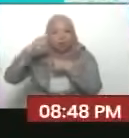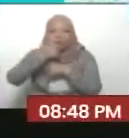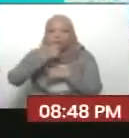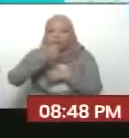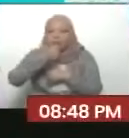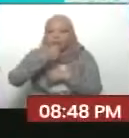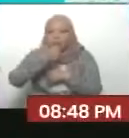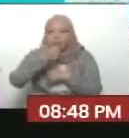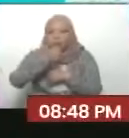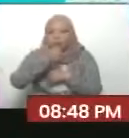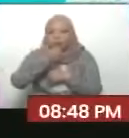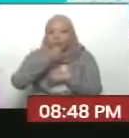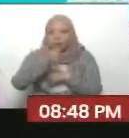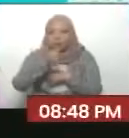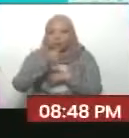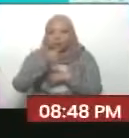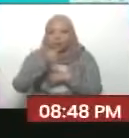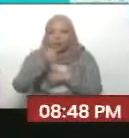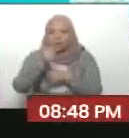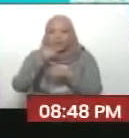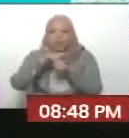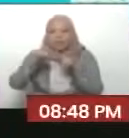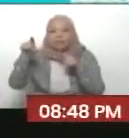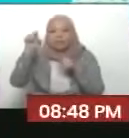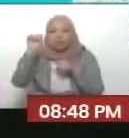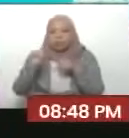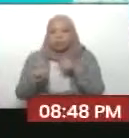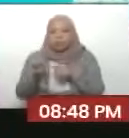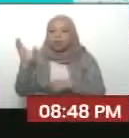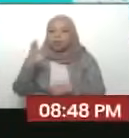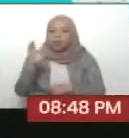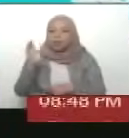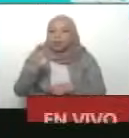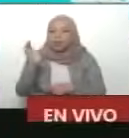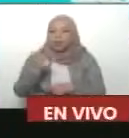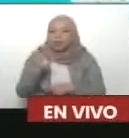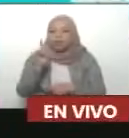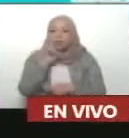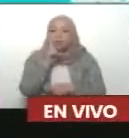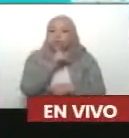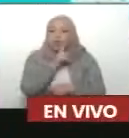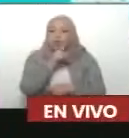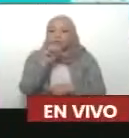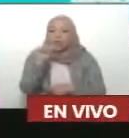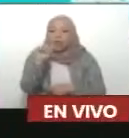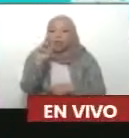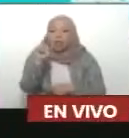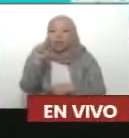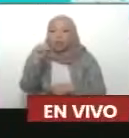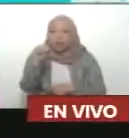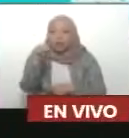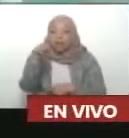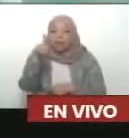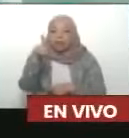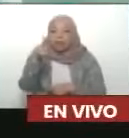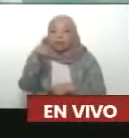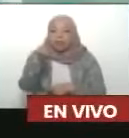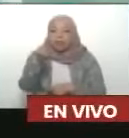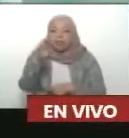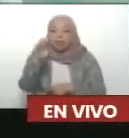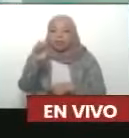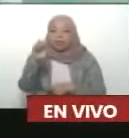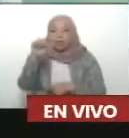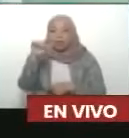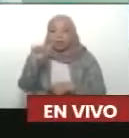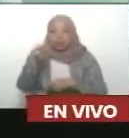entrevistadora de San Agustín del Sur en Caracas, Andrea Villarroel. Andrea, por favor, te invito. Nació